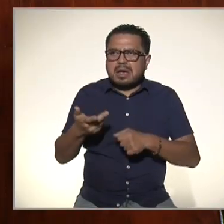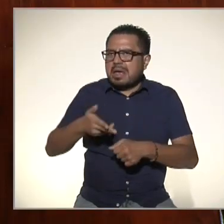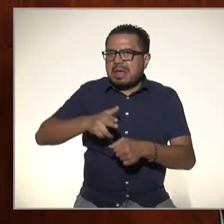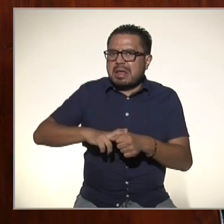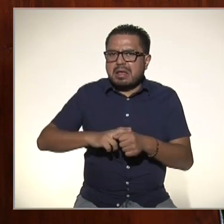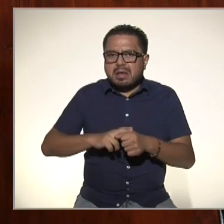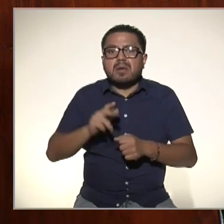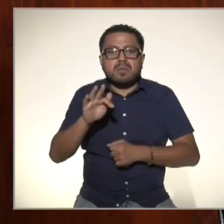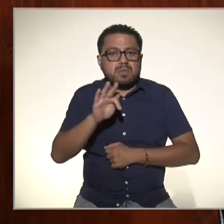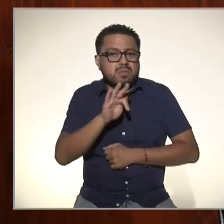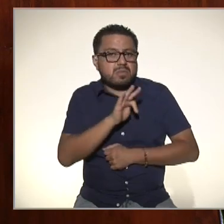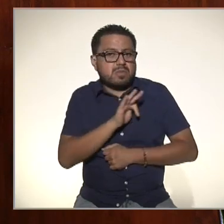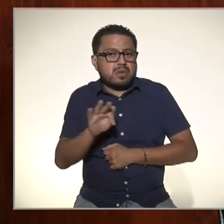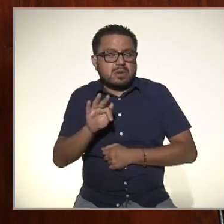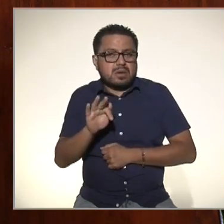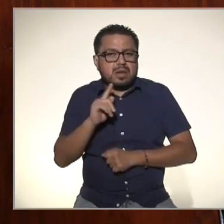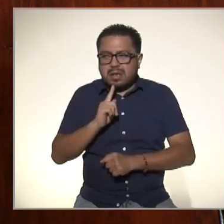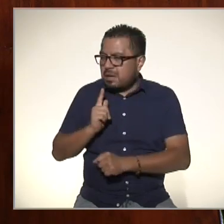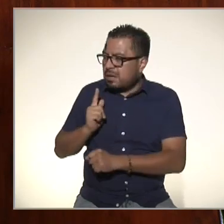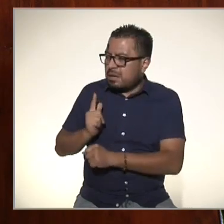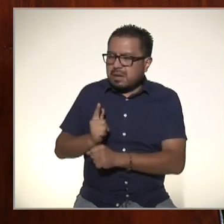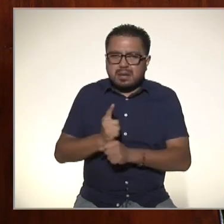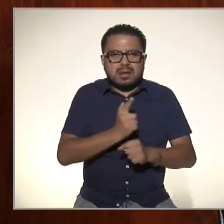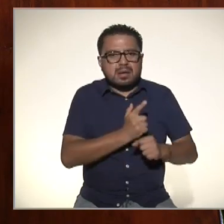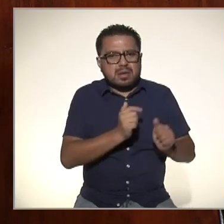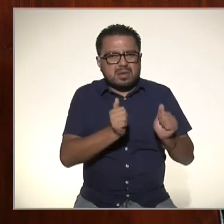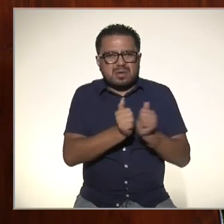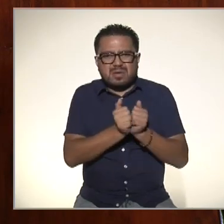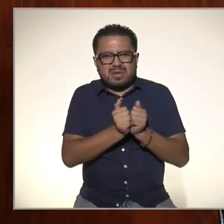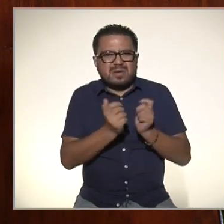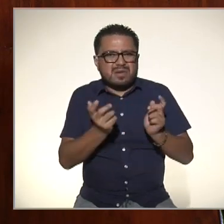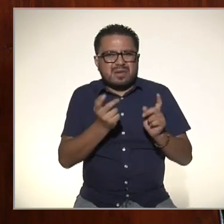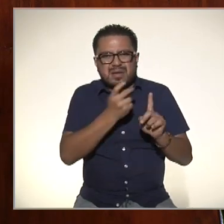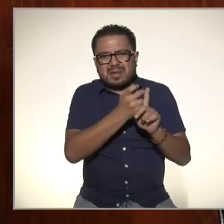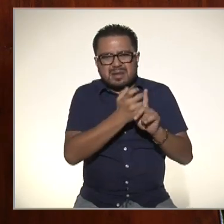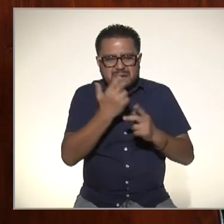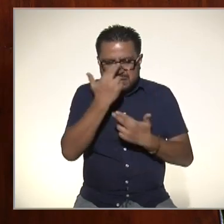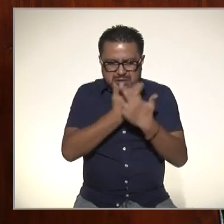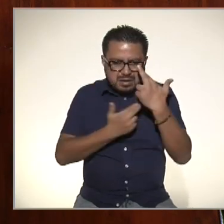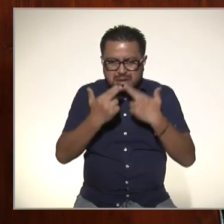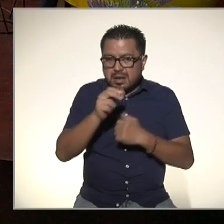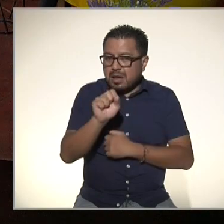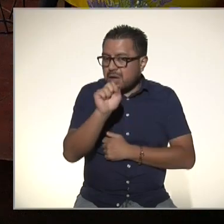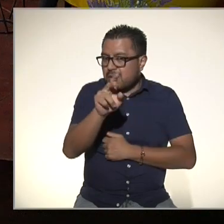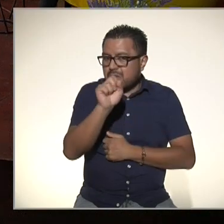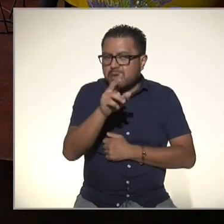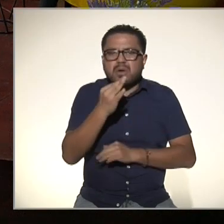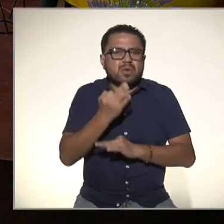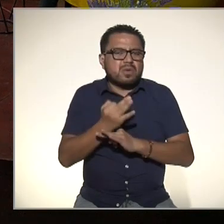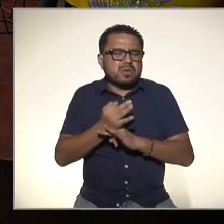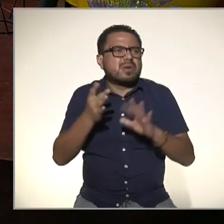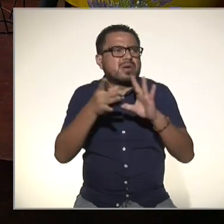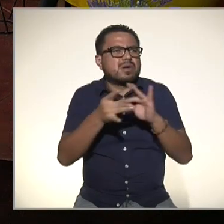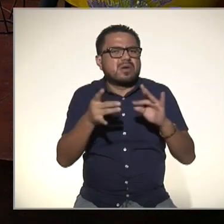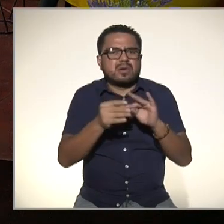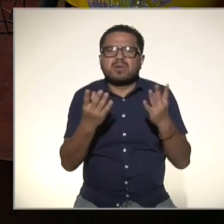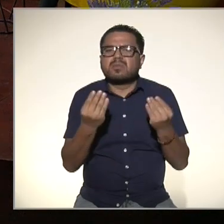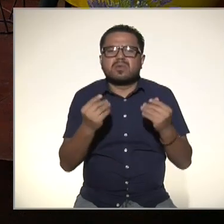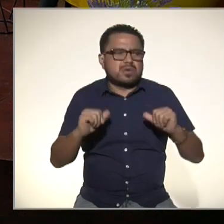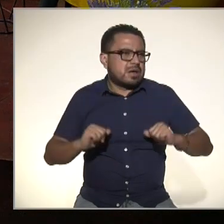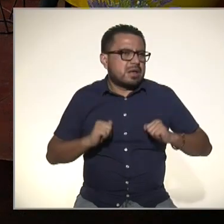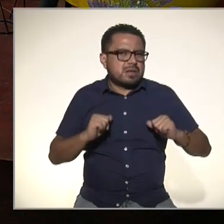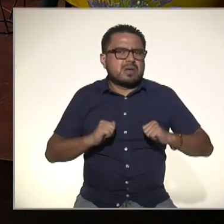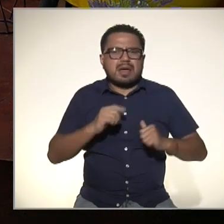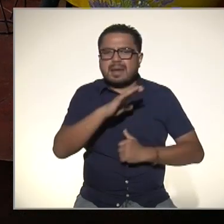que pues puede detectarse en esa revisión. Ok, entonces hemos hablado mucho de adolescentes, pero también